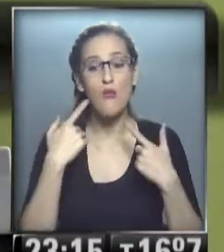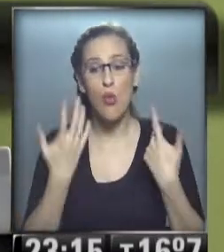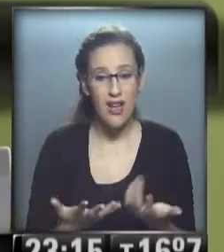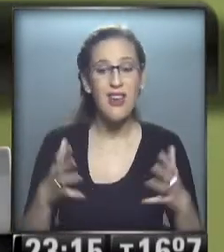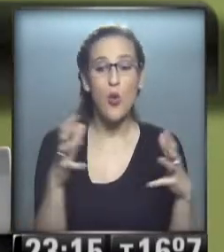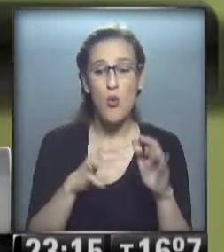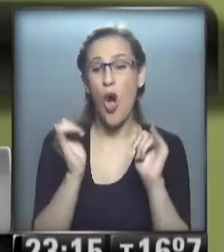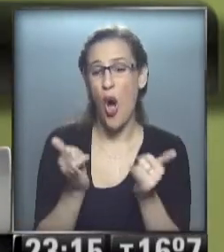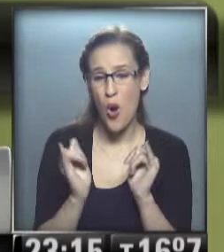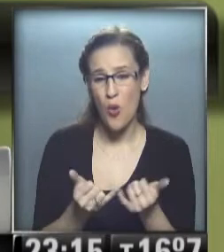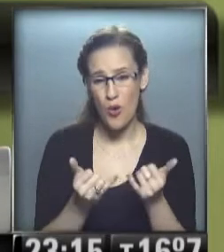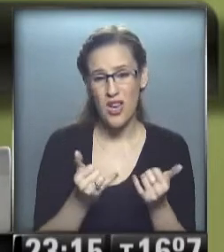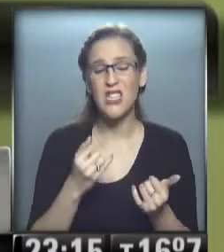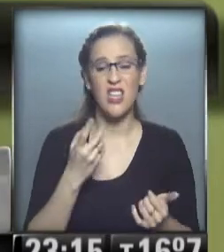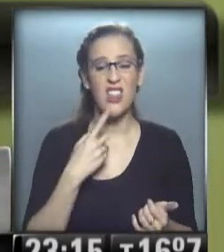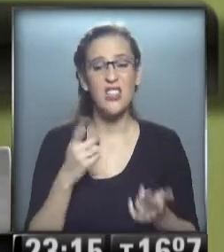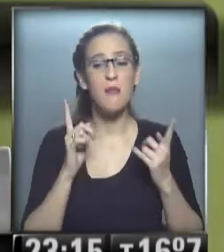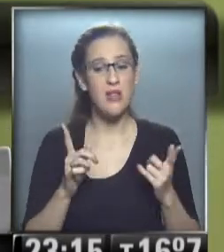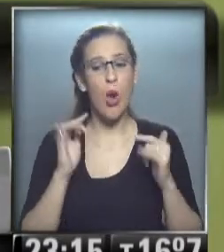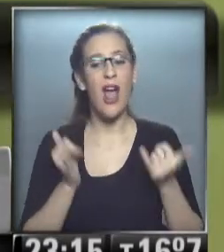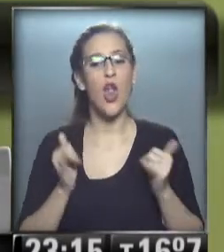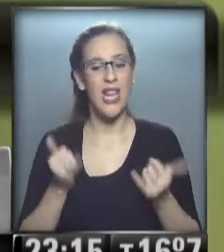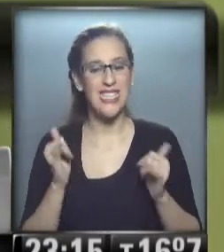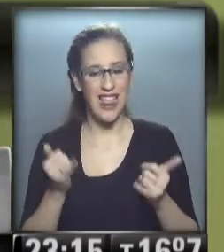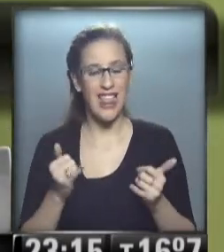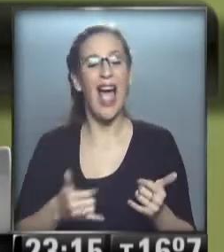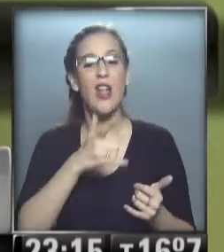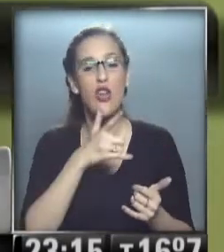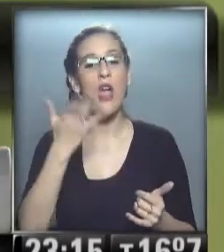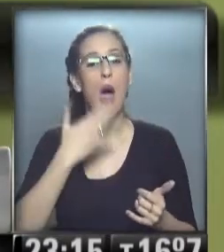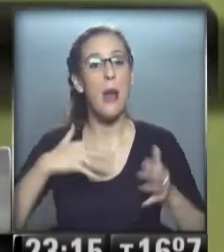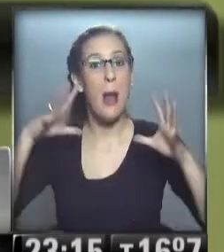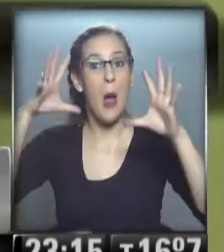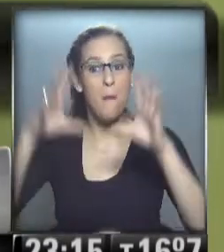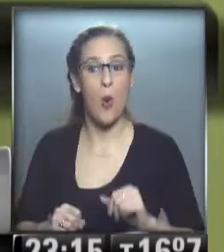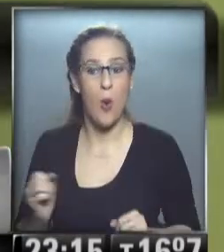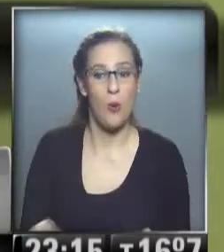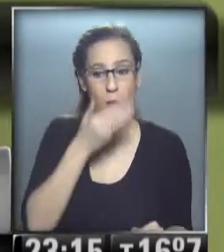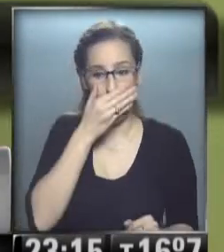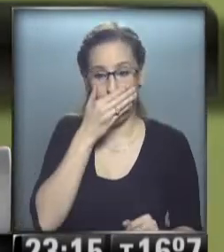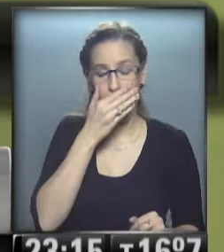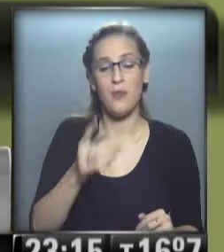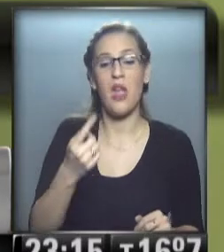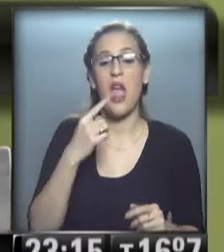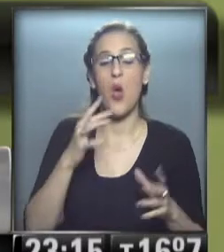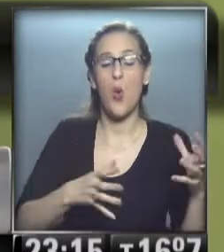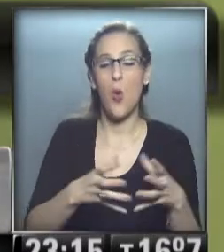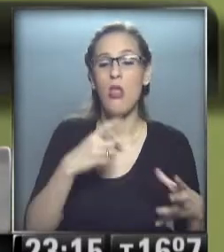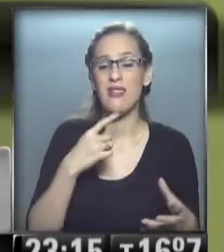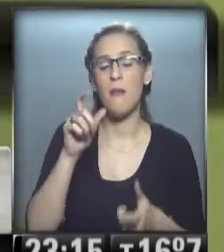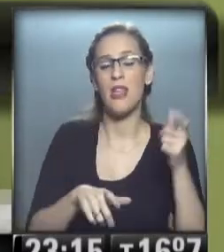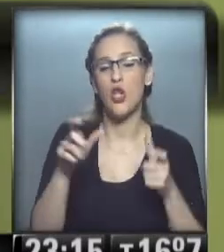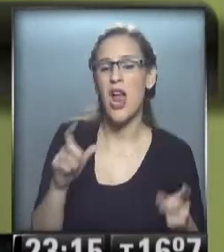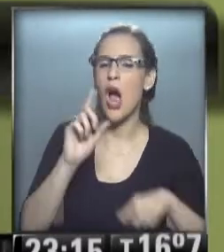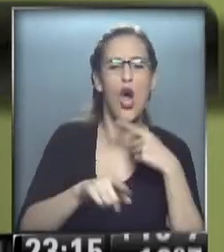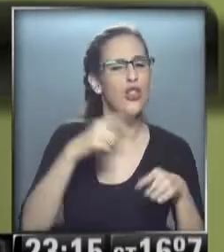grupo de jóvenes que asegura son las adolescentes raptadas el 14 de abril. El líder de la organización indicó que las chicas seguirán cautivas hasta